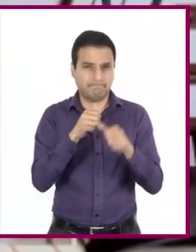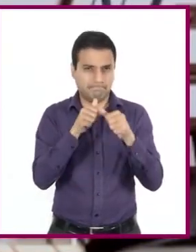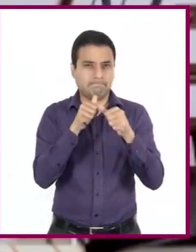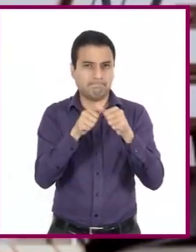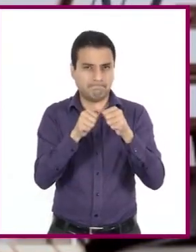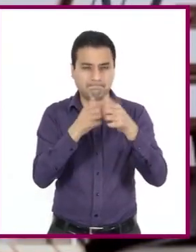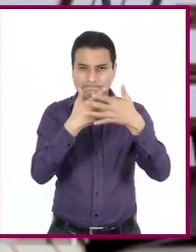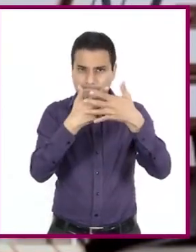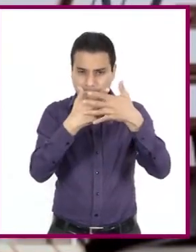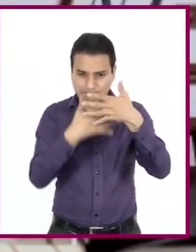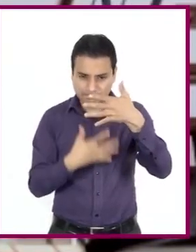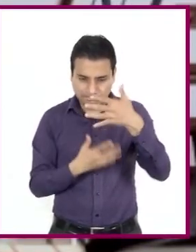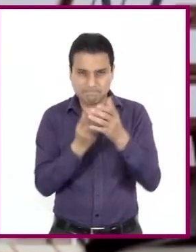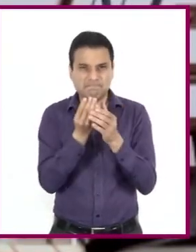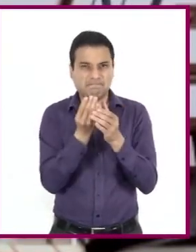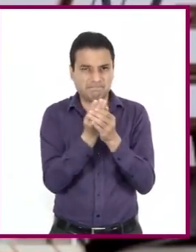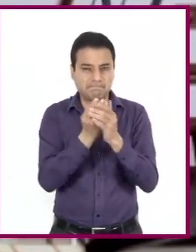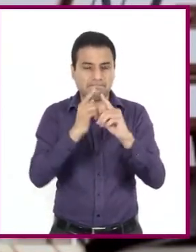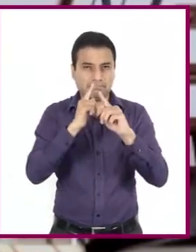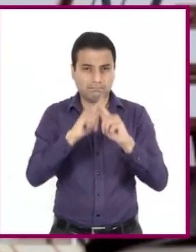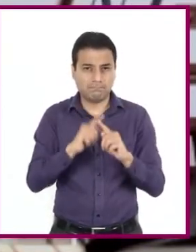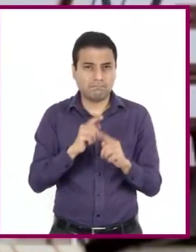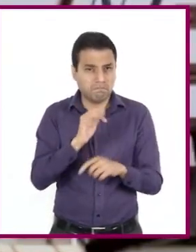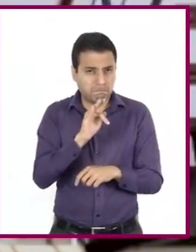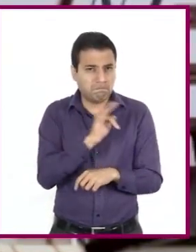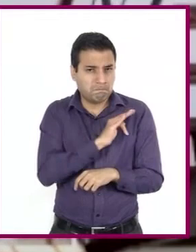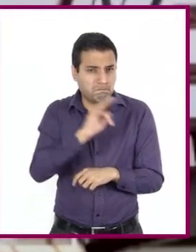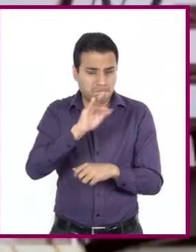tienen permisos para el uso